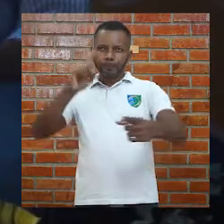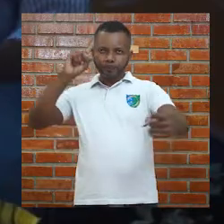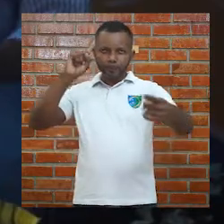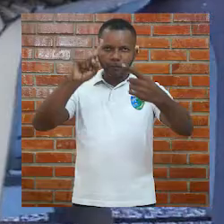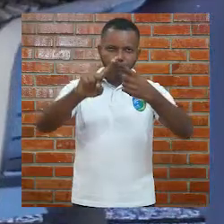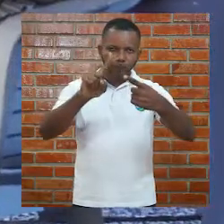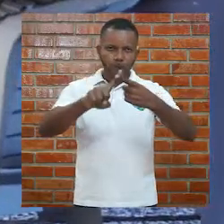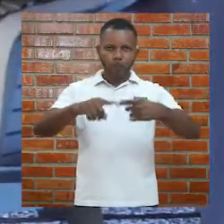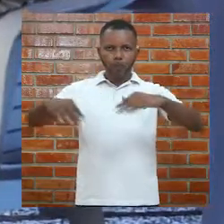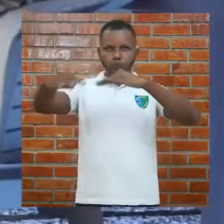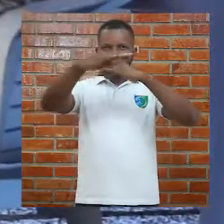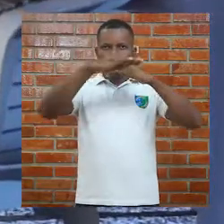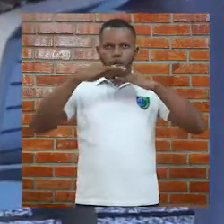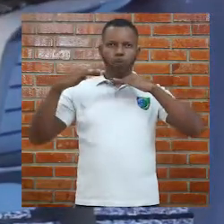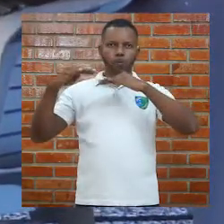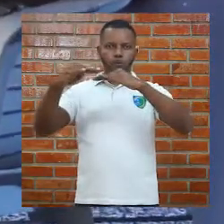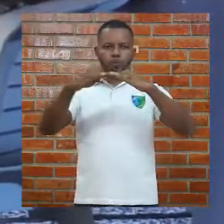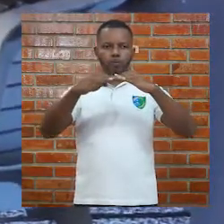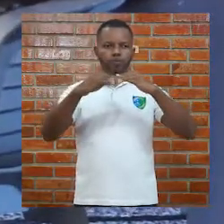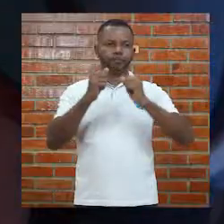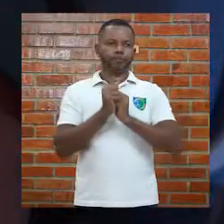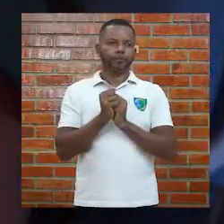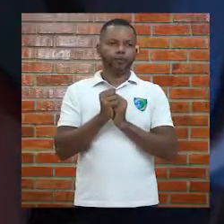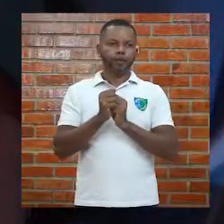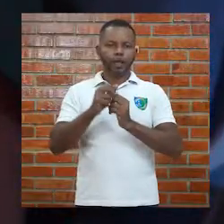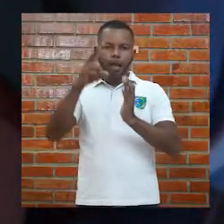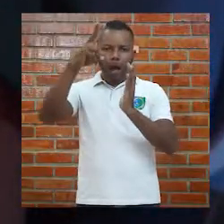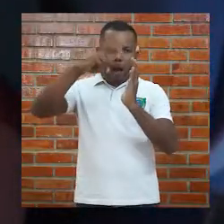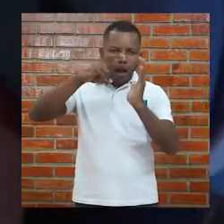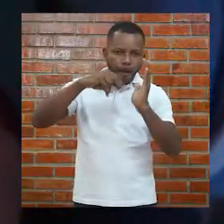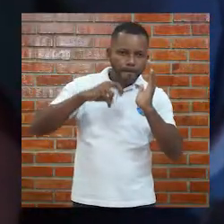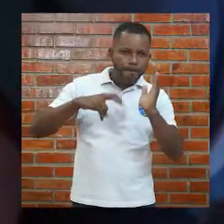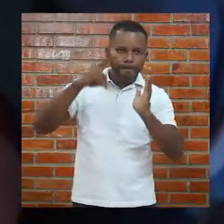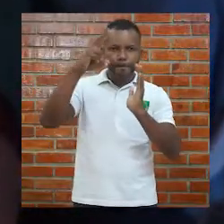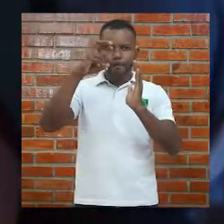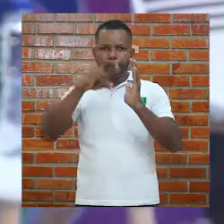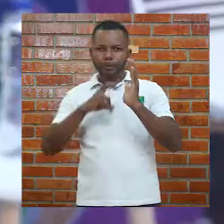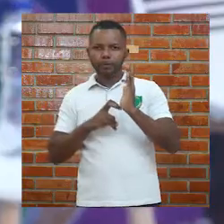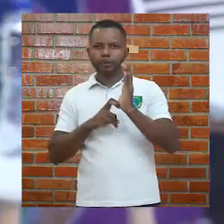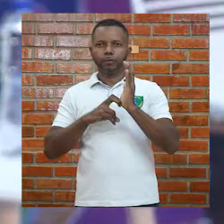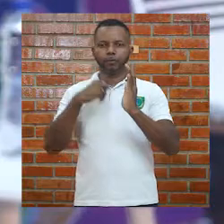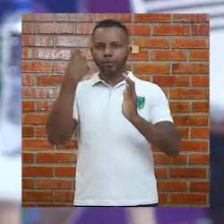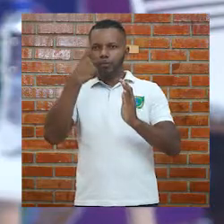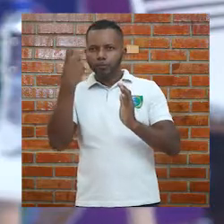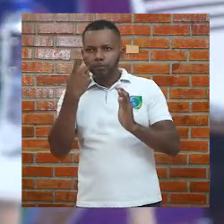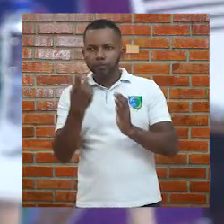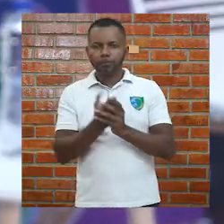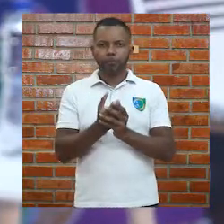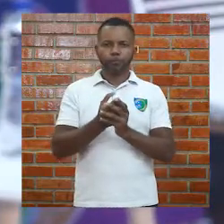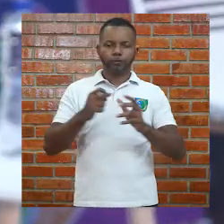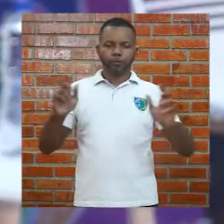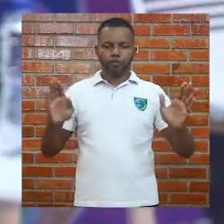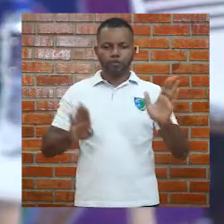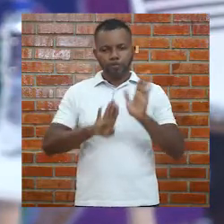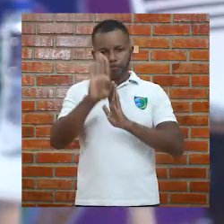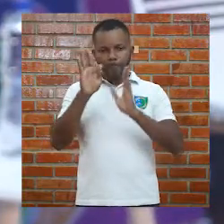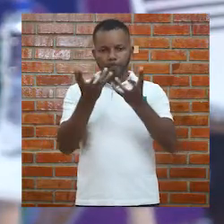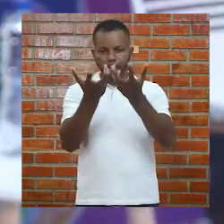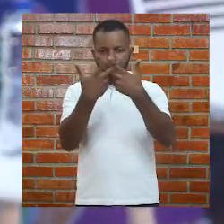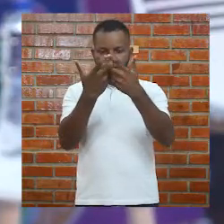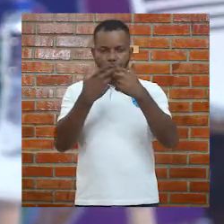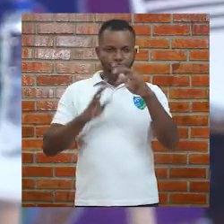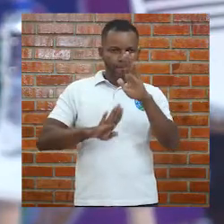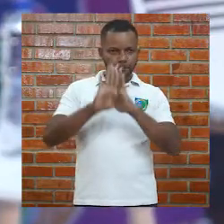apuntar hacia la cualificación, hacia la investigación, la innovación y el emprendimiento, pero sobre